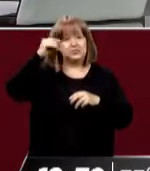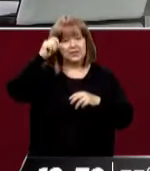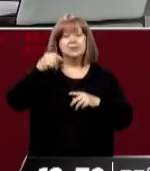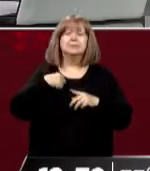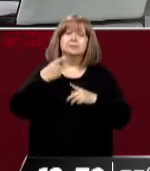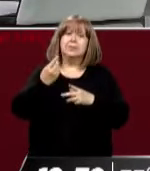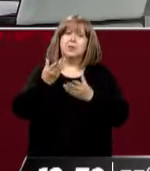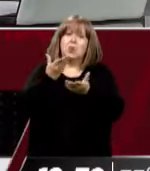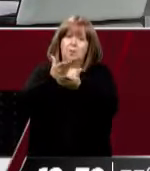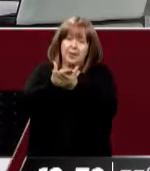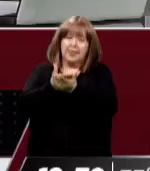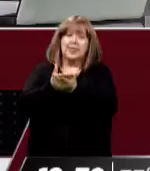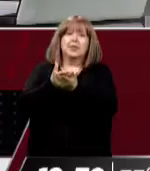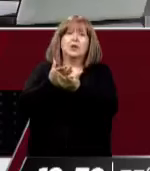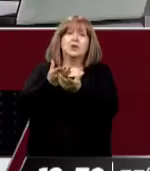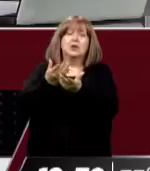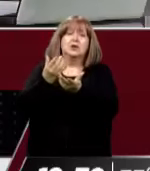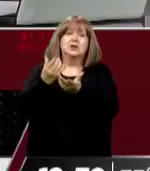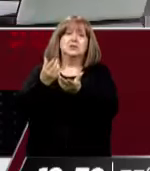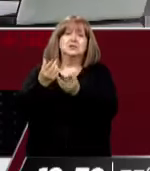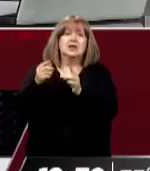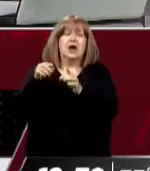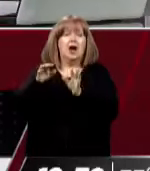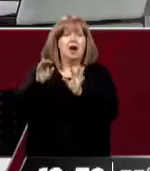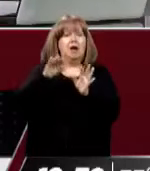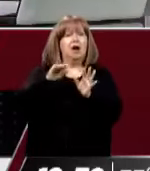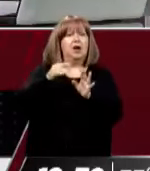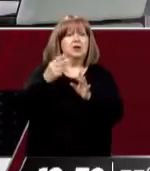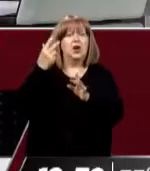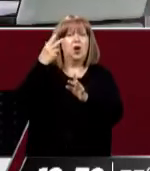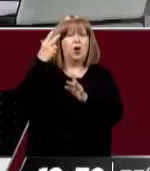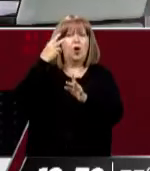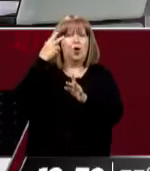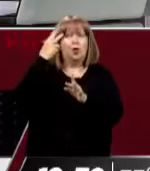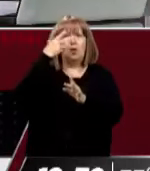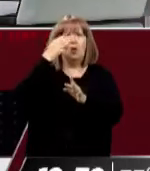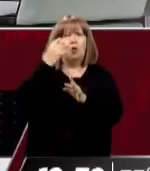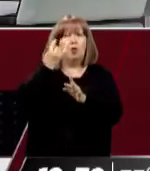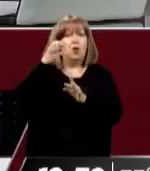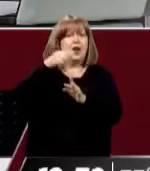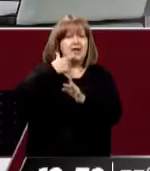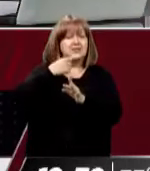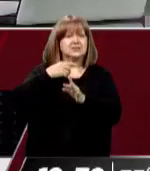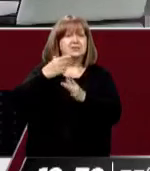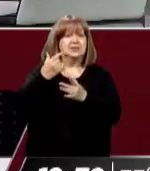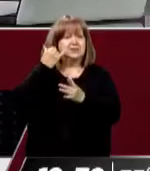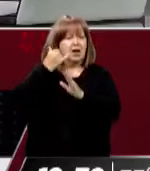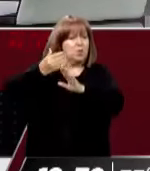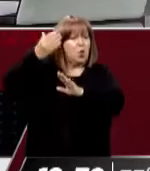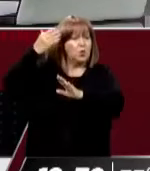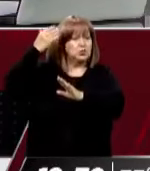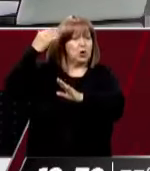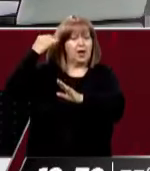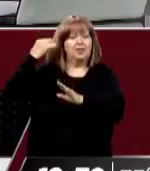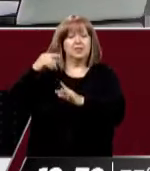que había sobre Jones Wallace. Es así, viste, Jones, algunos dicen Jones, Jones. Pero bueno, es un pedido que venía desde hace mucho por